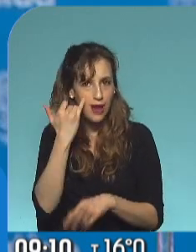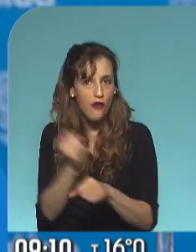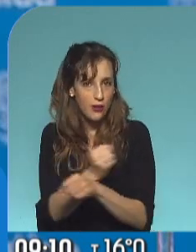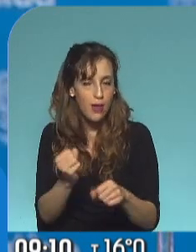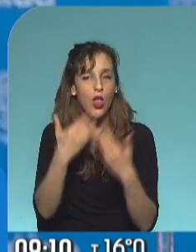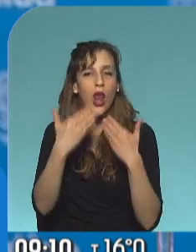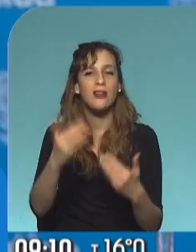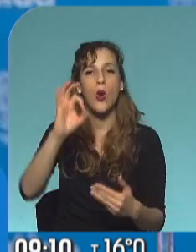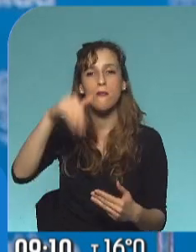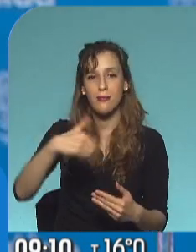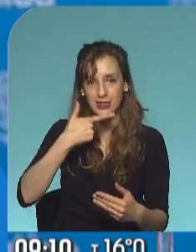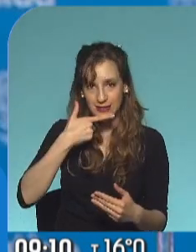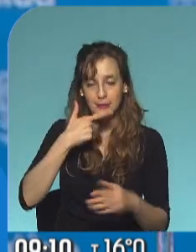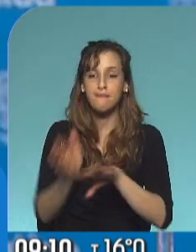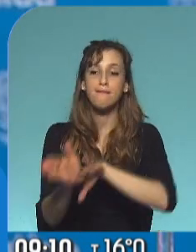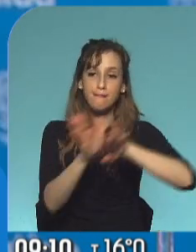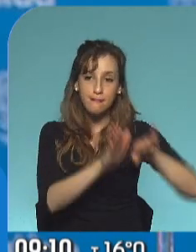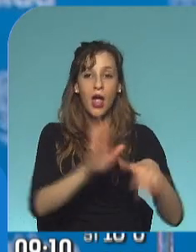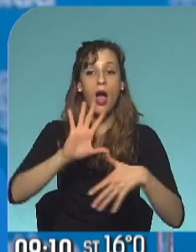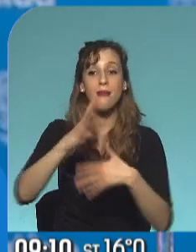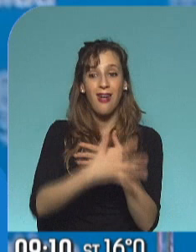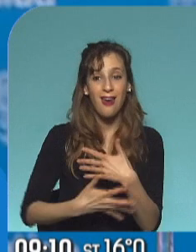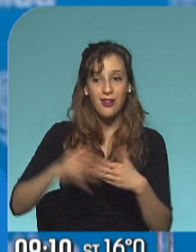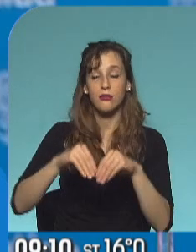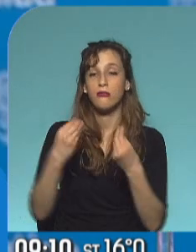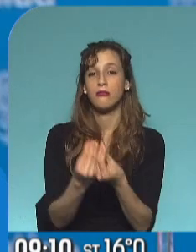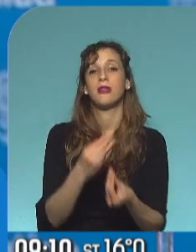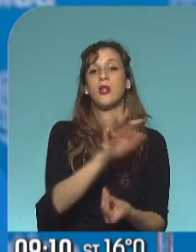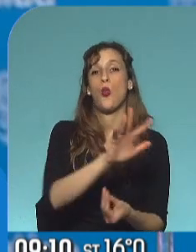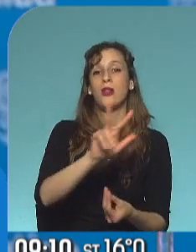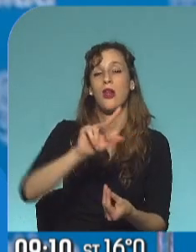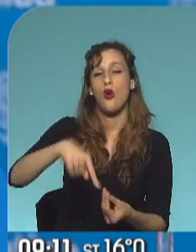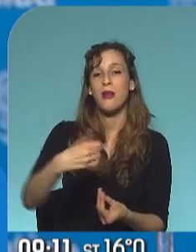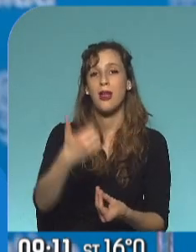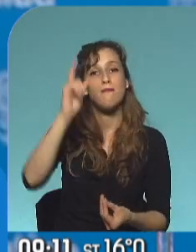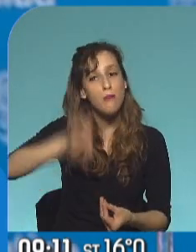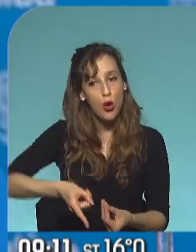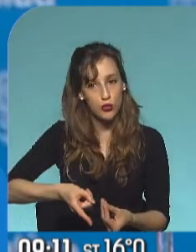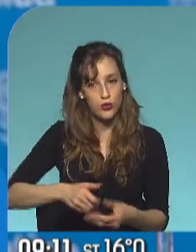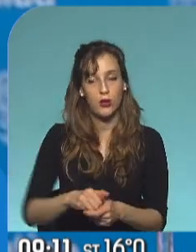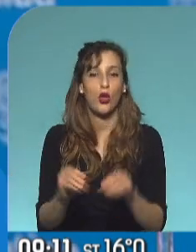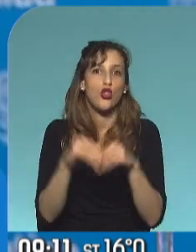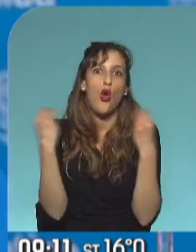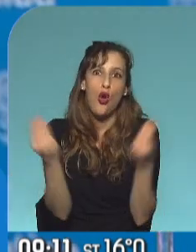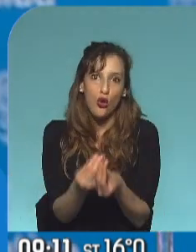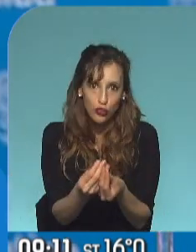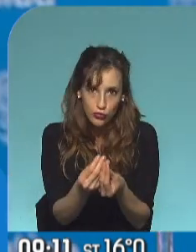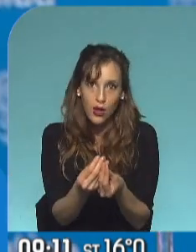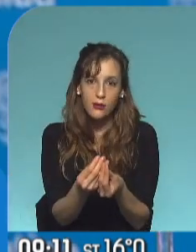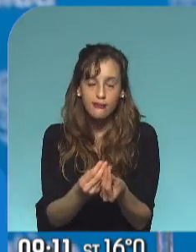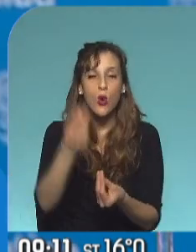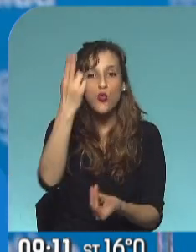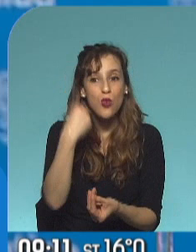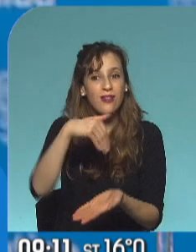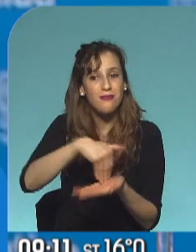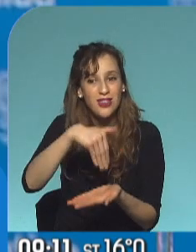salud américa está el 53 6% de los casos confirmados totales a nivel global con 9